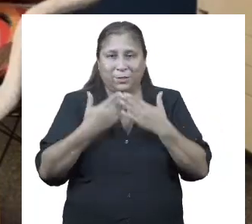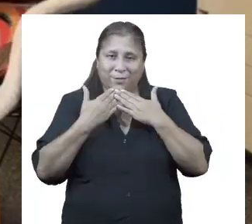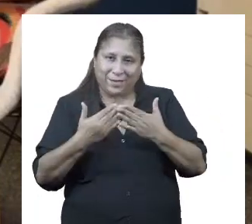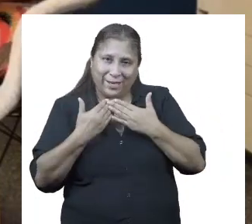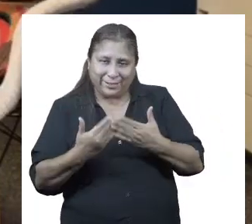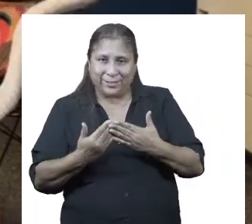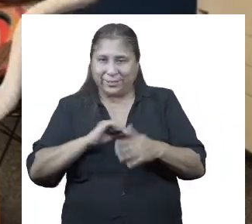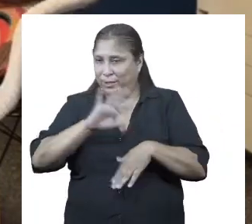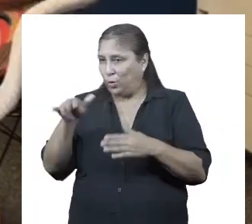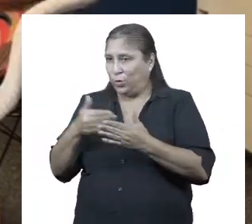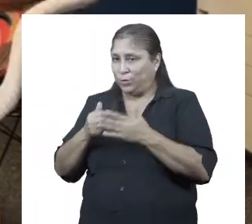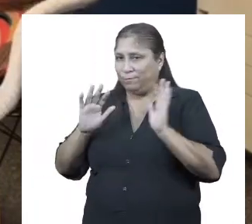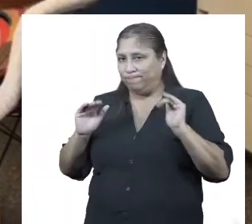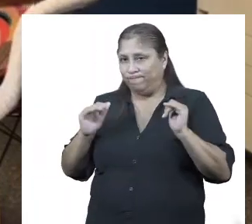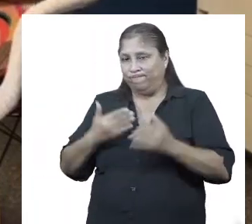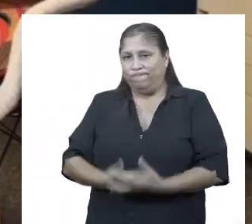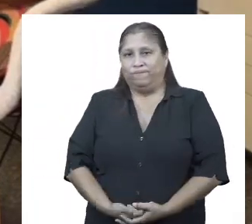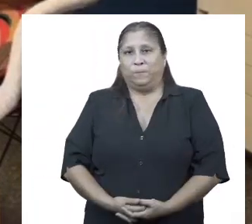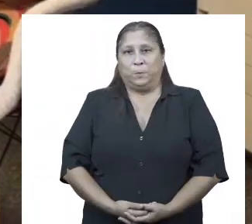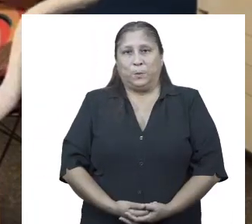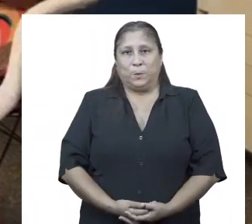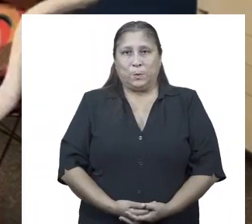Muchísimas gracias a por la todos invitación. ustedes.